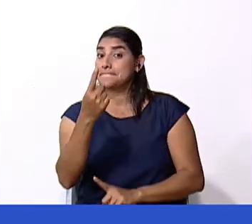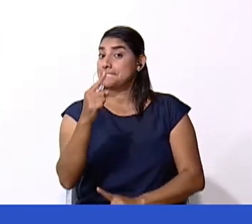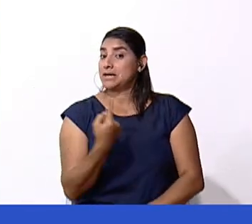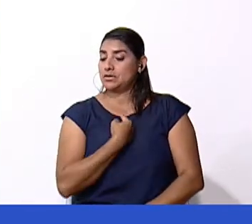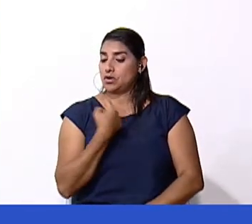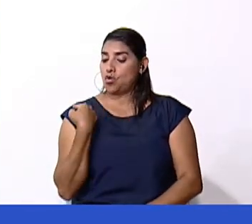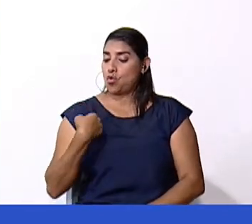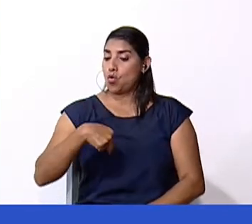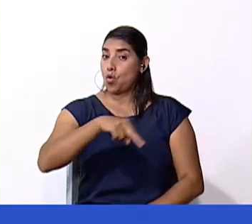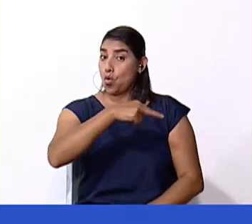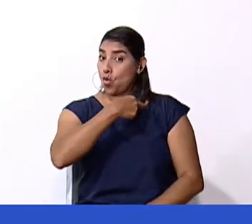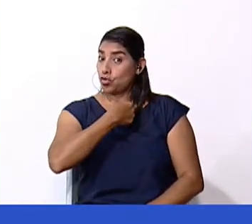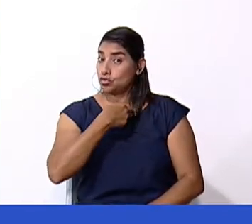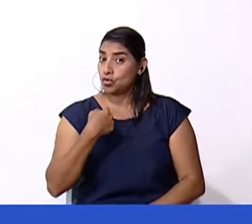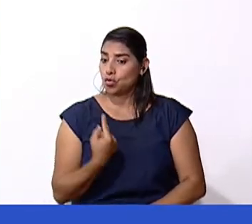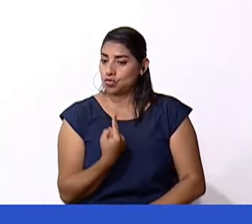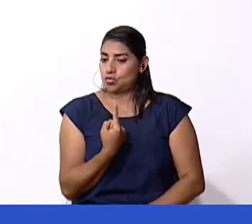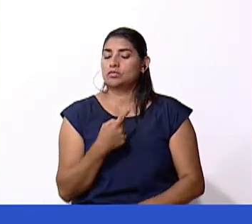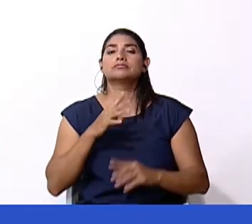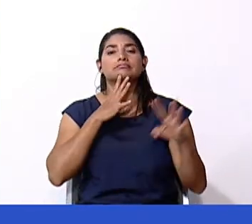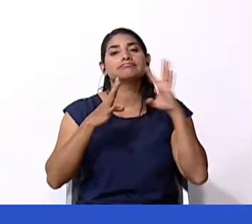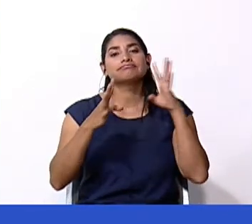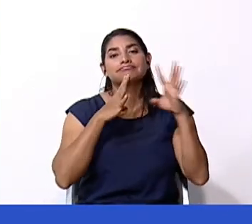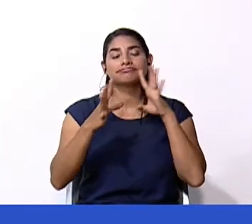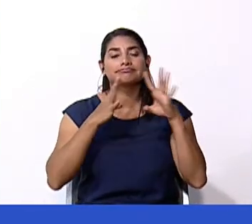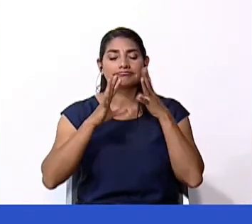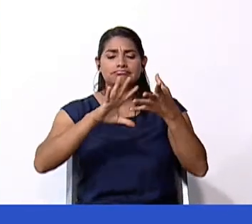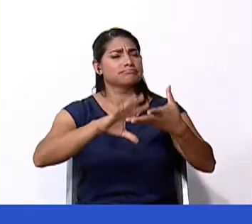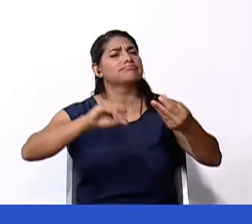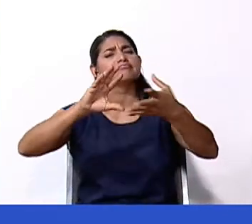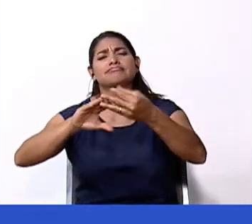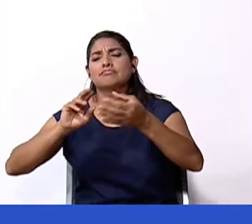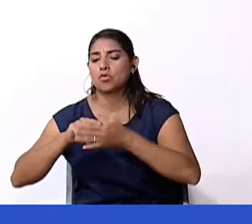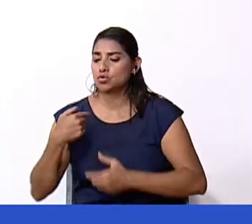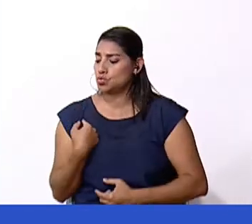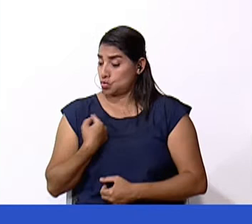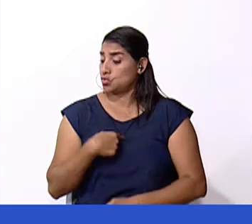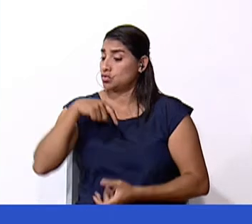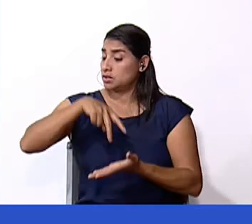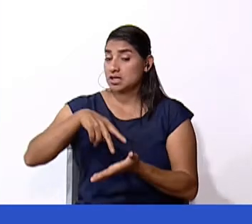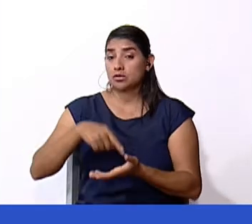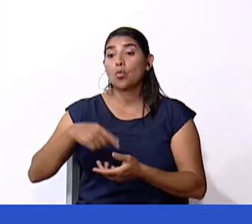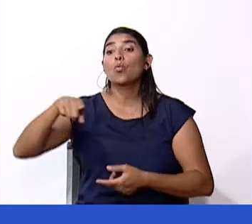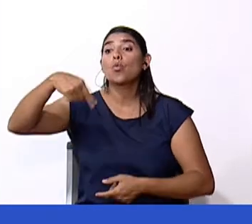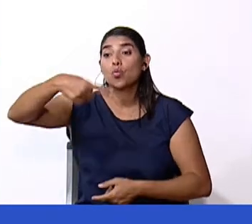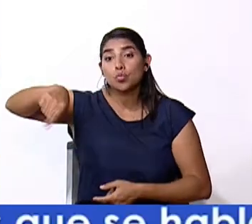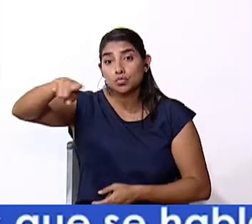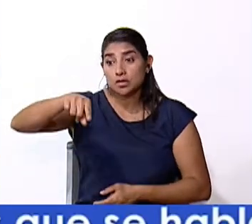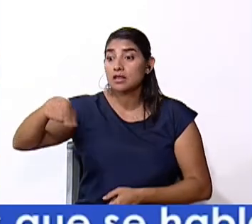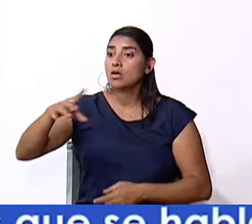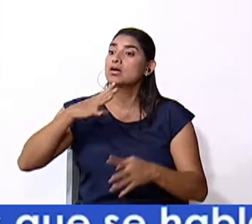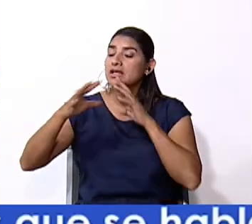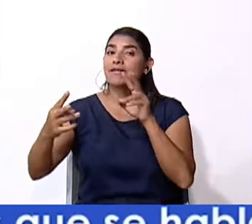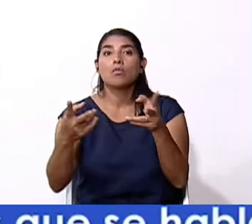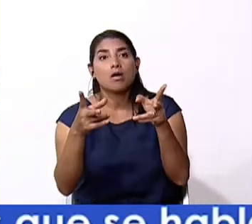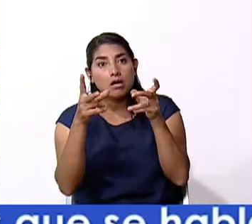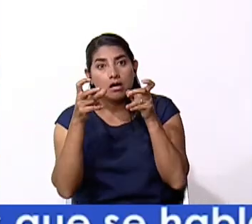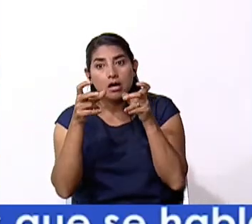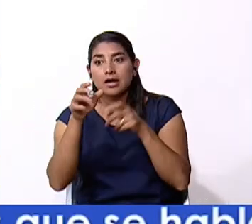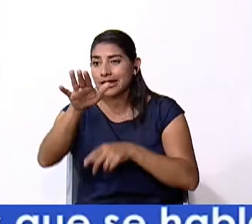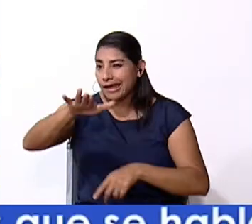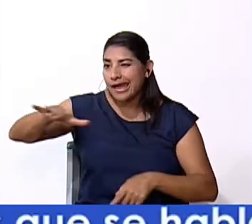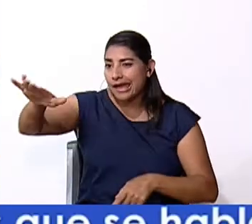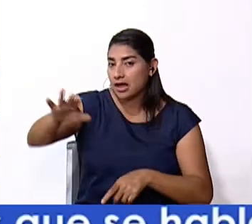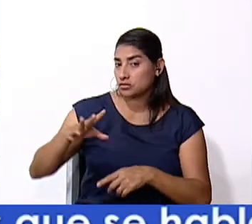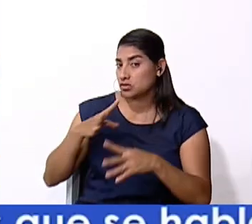es nosotros, porque somos los que hablamos, los que contamos que saltamos, vosotros a los que les hablamos, y ellos de